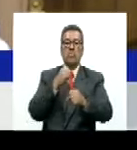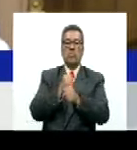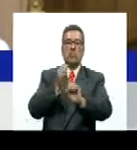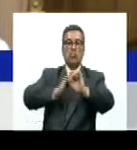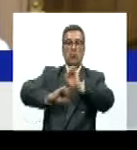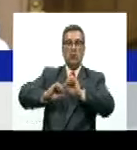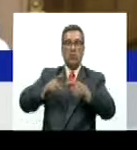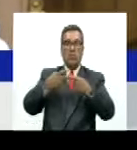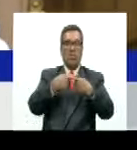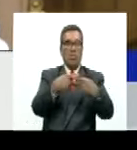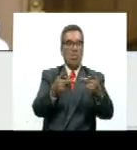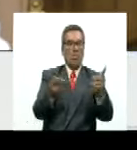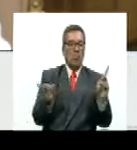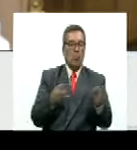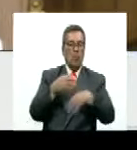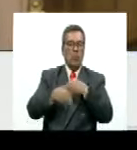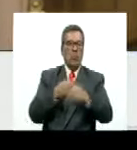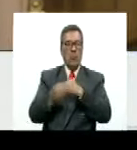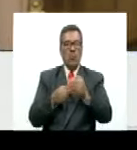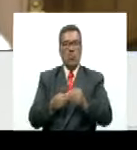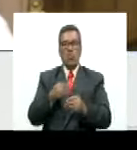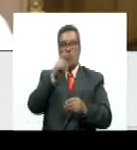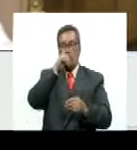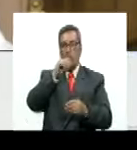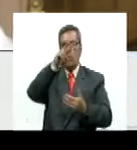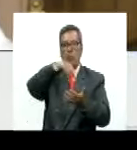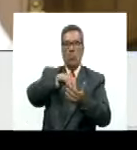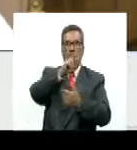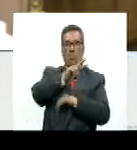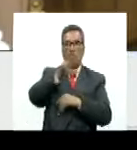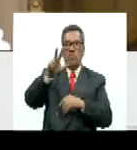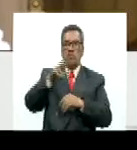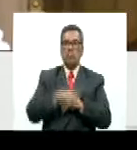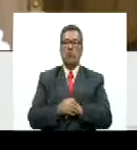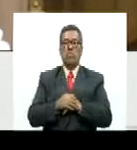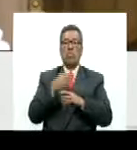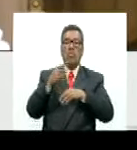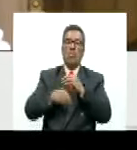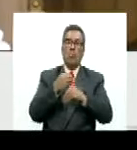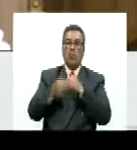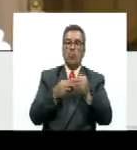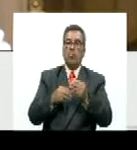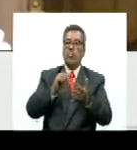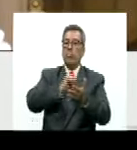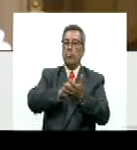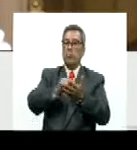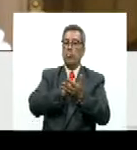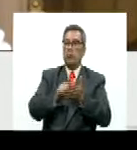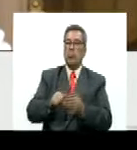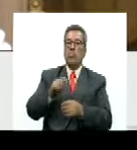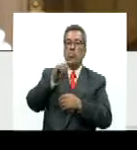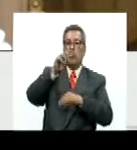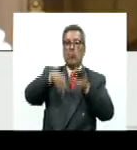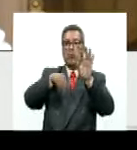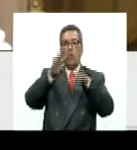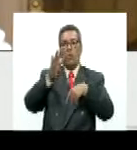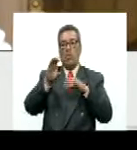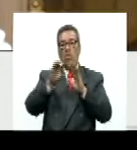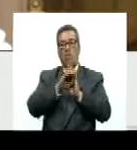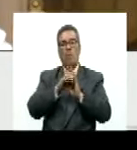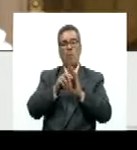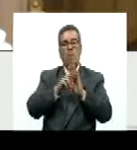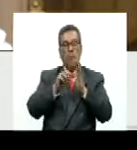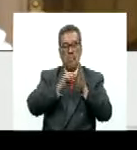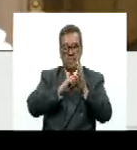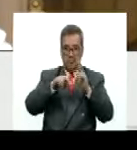defensa pública correspondiente al año 2023, de conformidad con lo establecido en el artículo 14, numeral